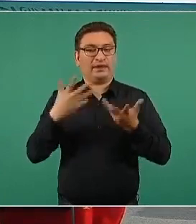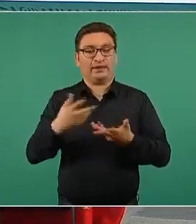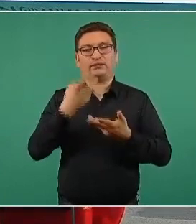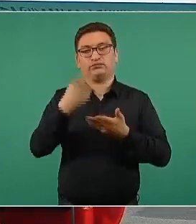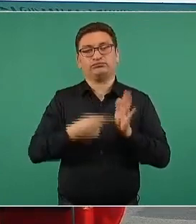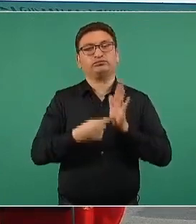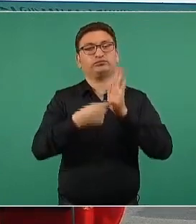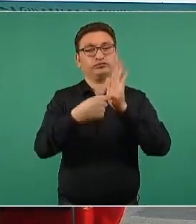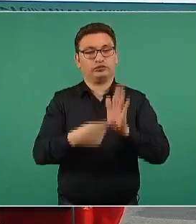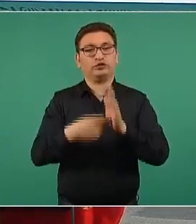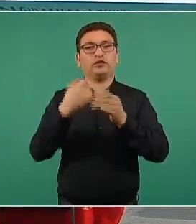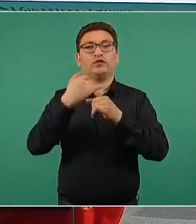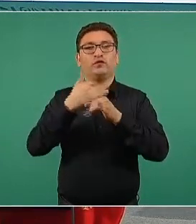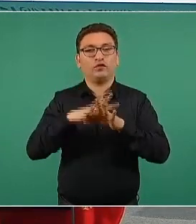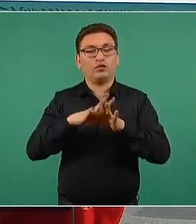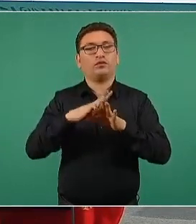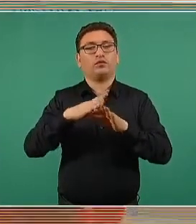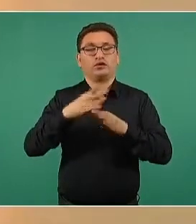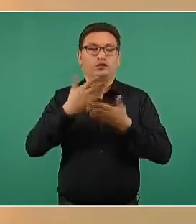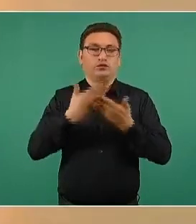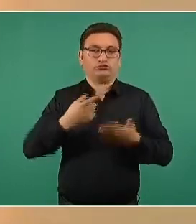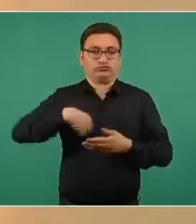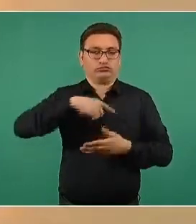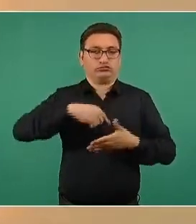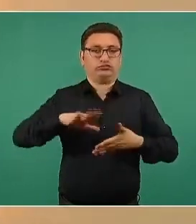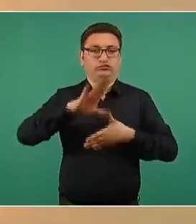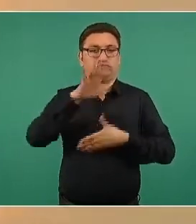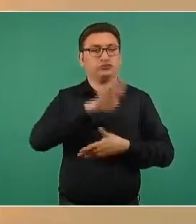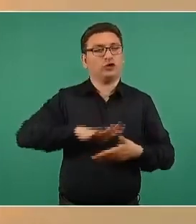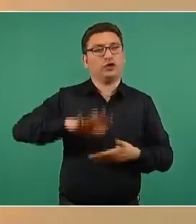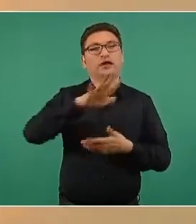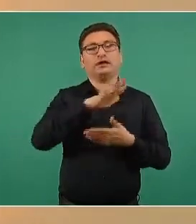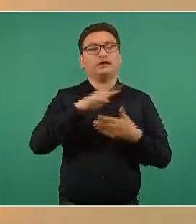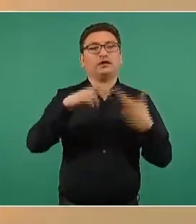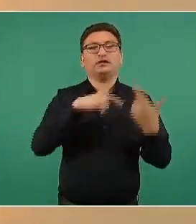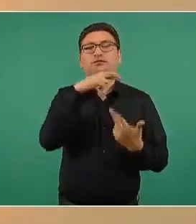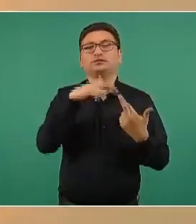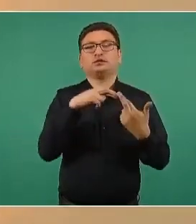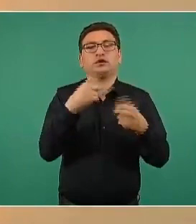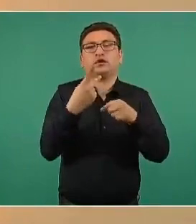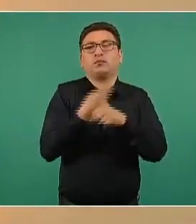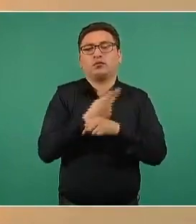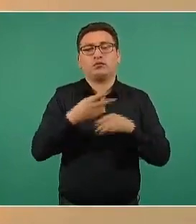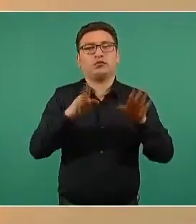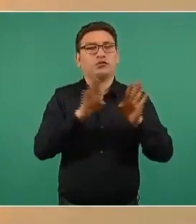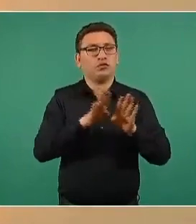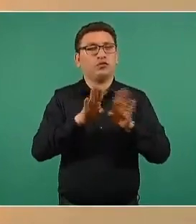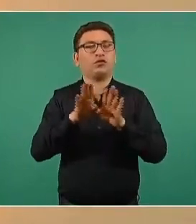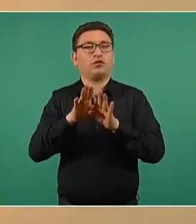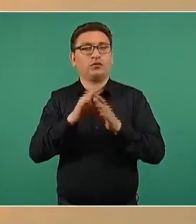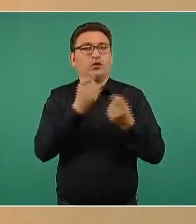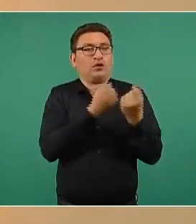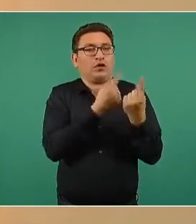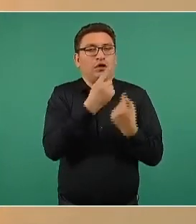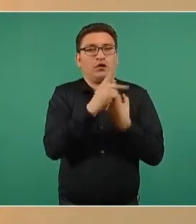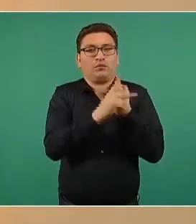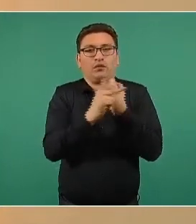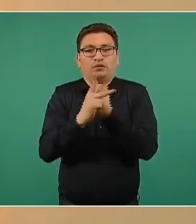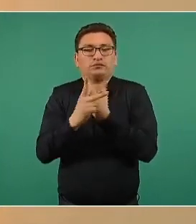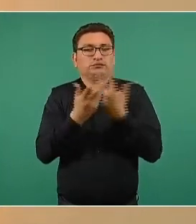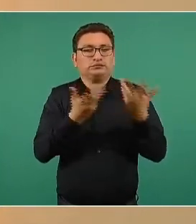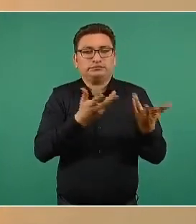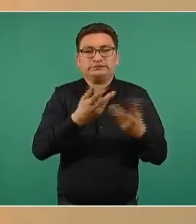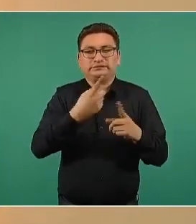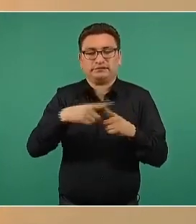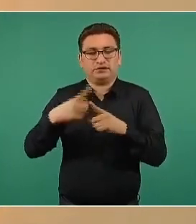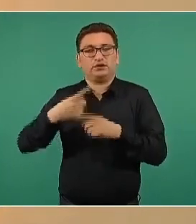algunos detalles específicos de nuestra región también para que veamos cómo se están comportando algunos de los países y